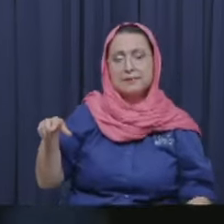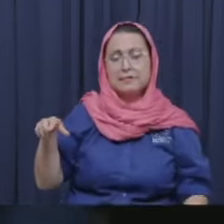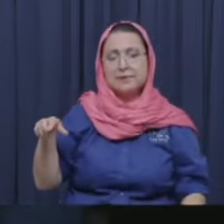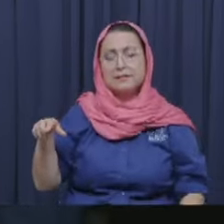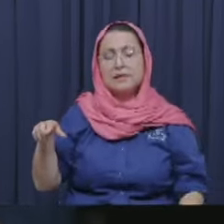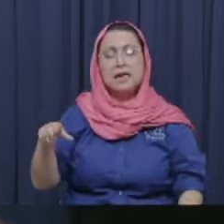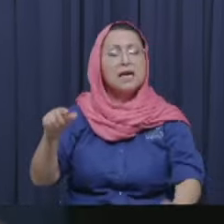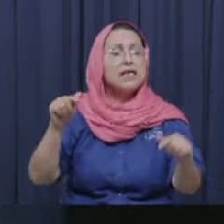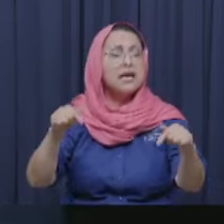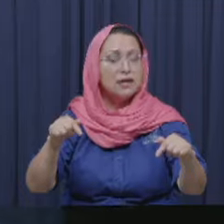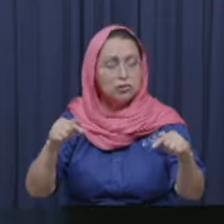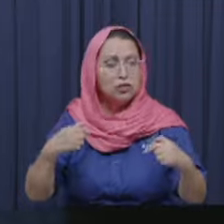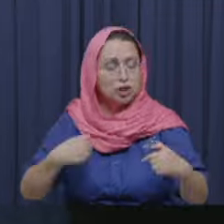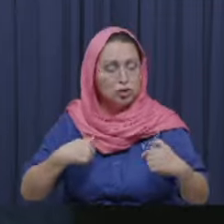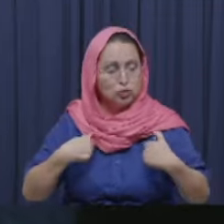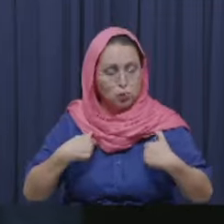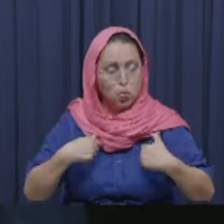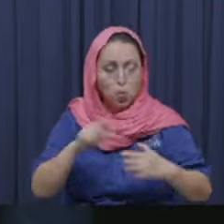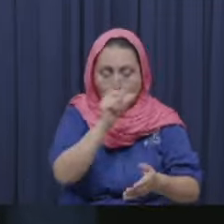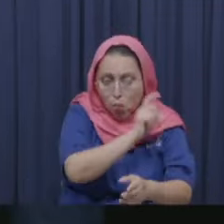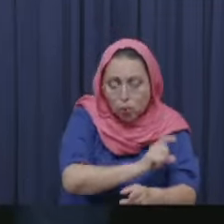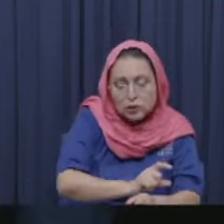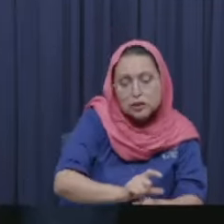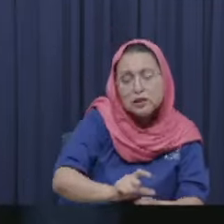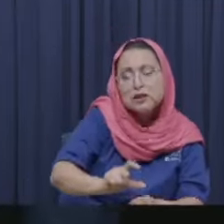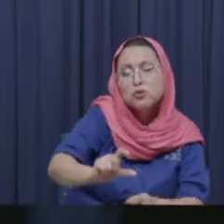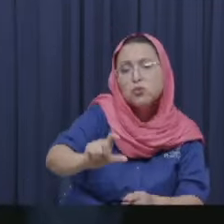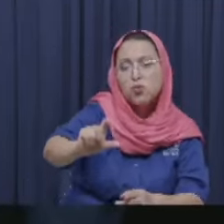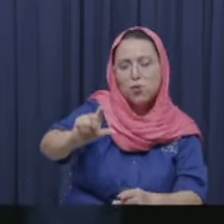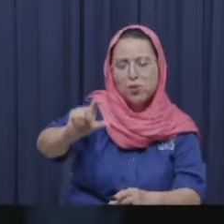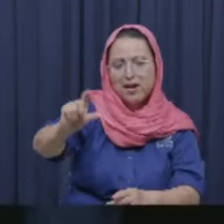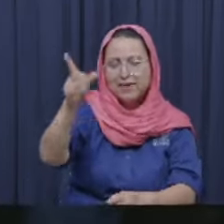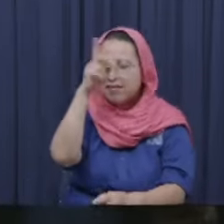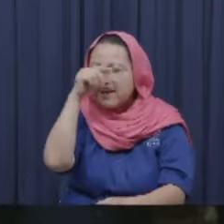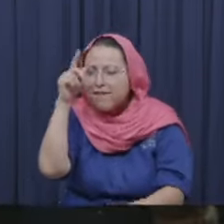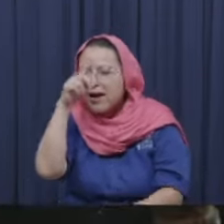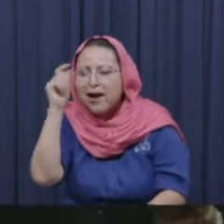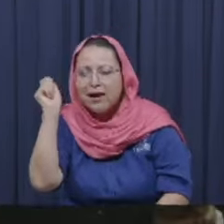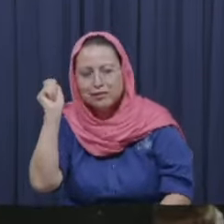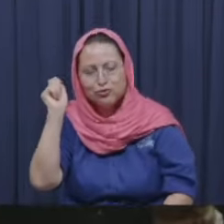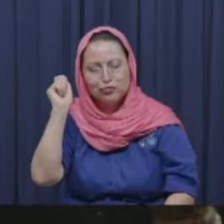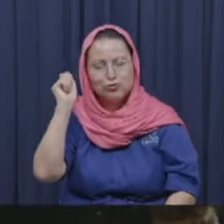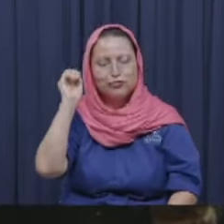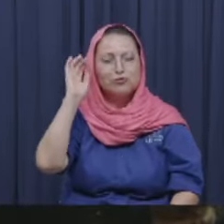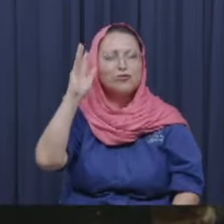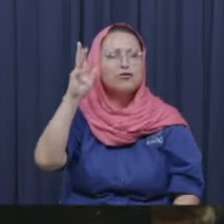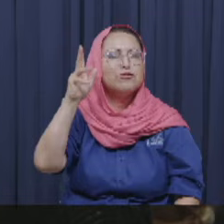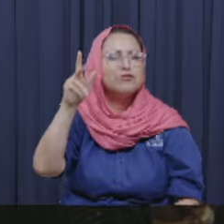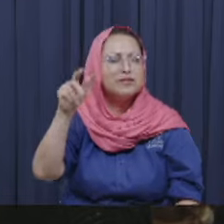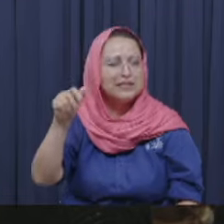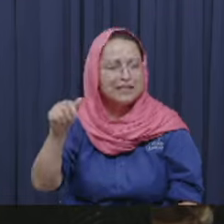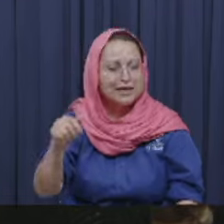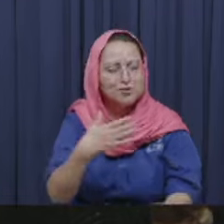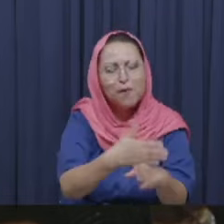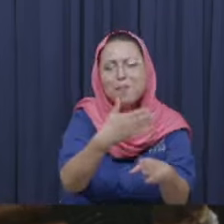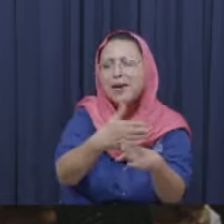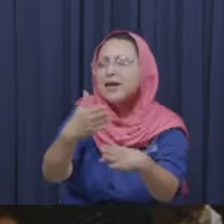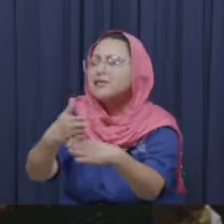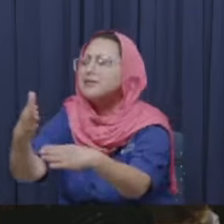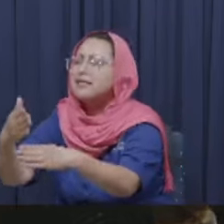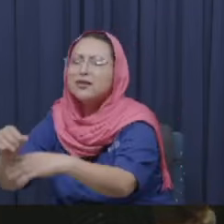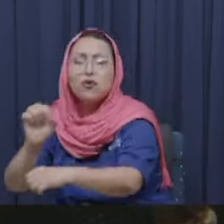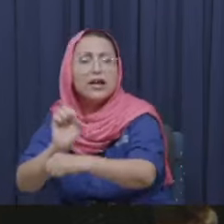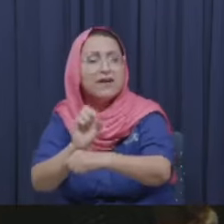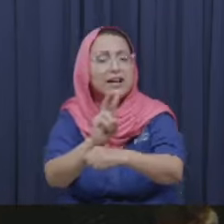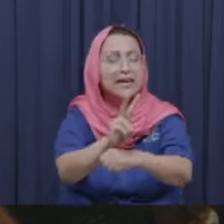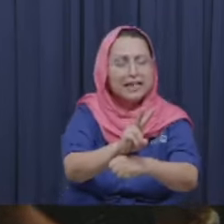nosotros podamos continuar con la labor diaria de proclamar este evangelio glorioso,